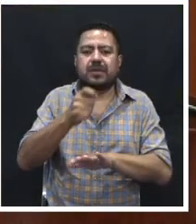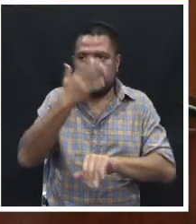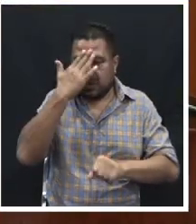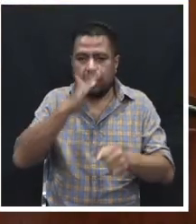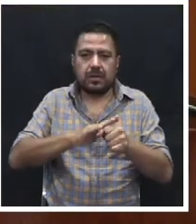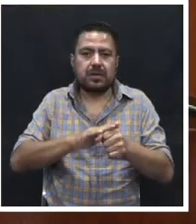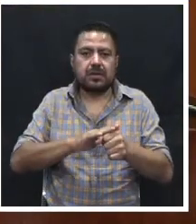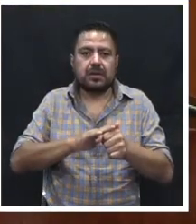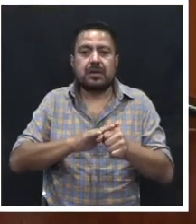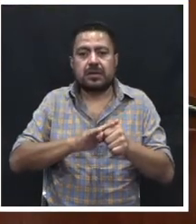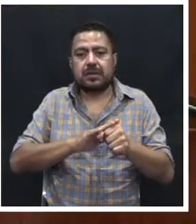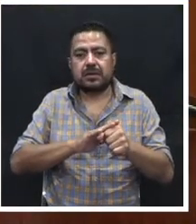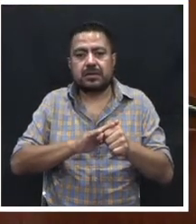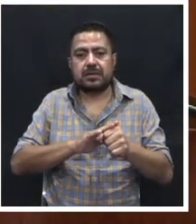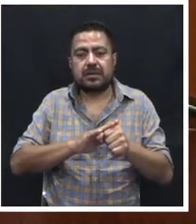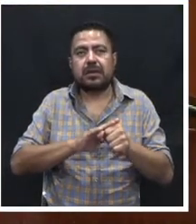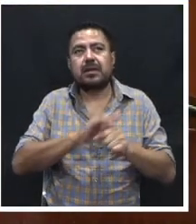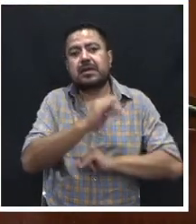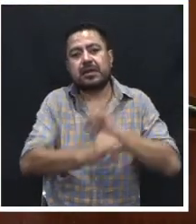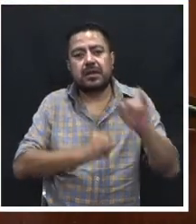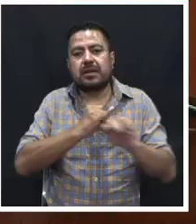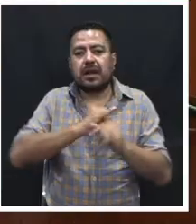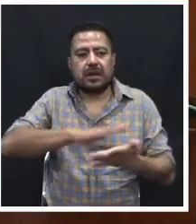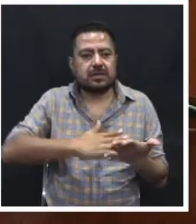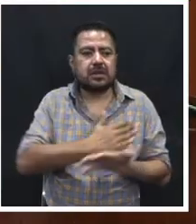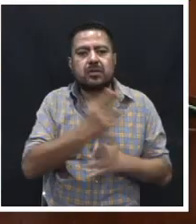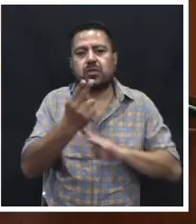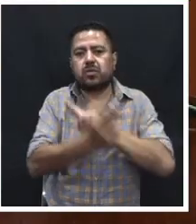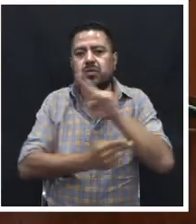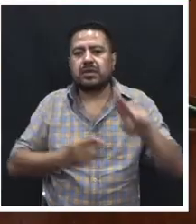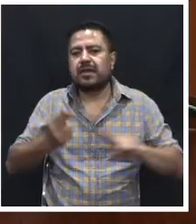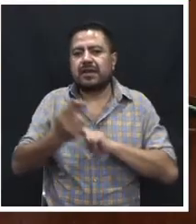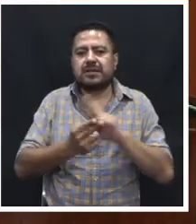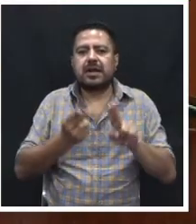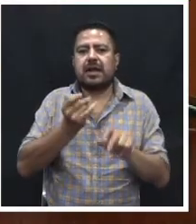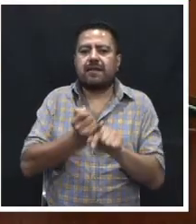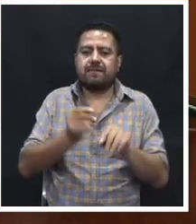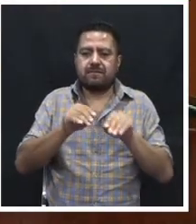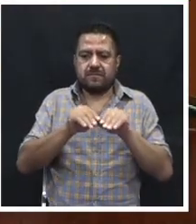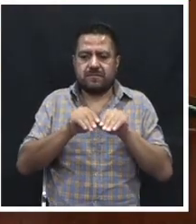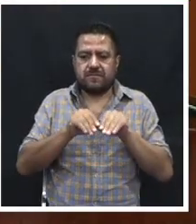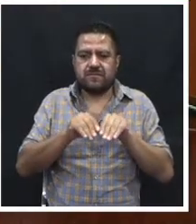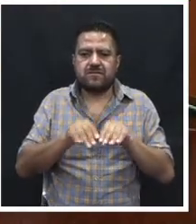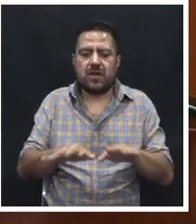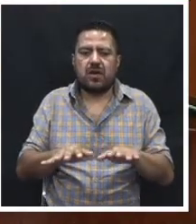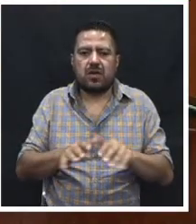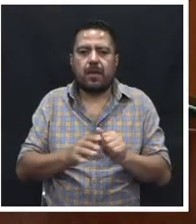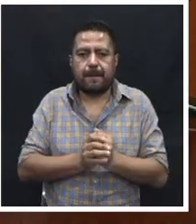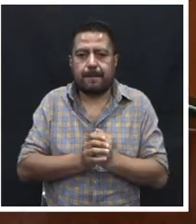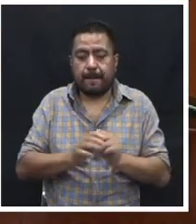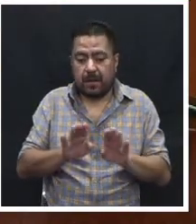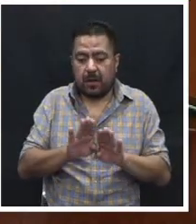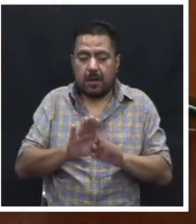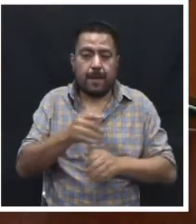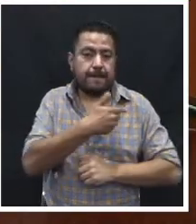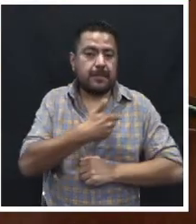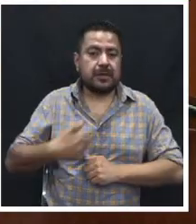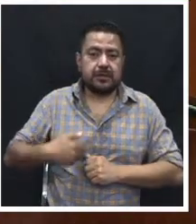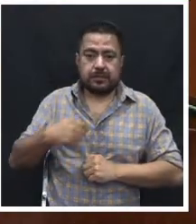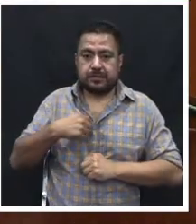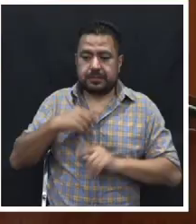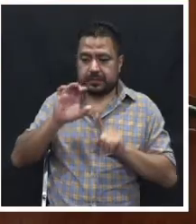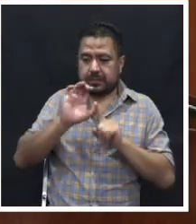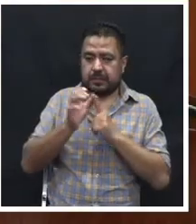Día Internacional del Acceso Universal a la Información. Como presidente de la Comisión